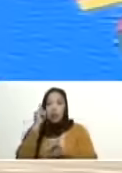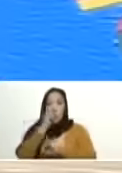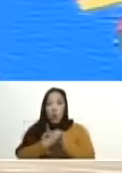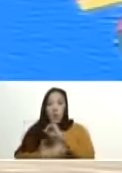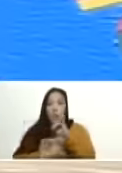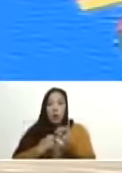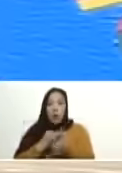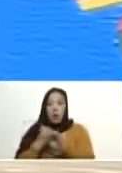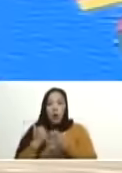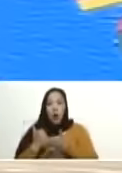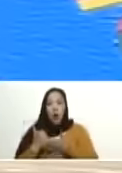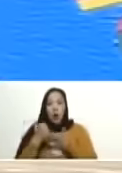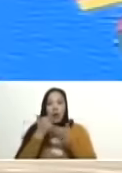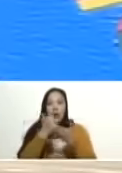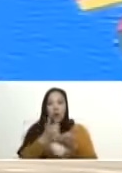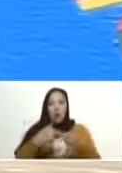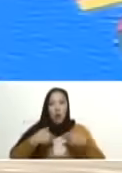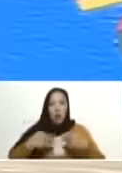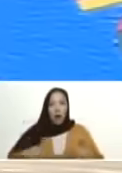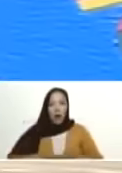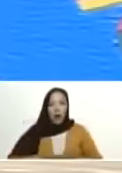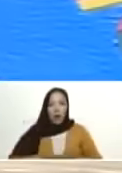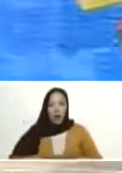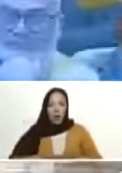humanitario, el derecho